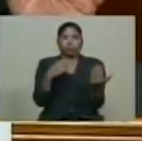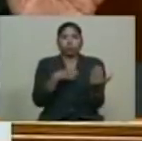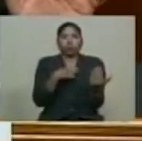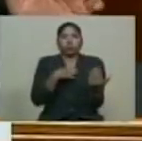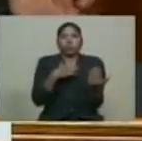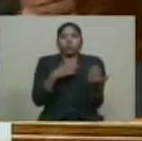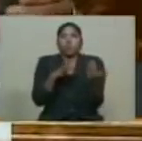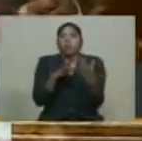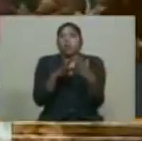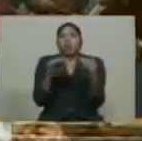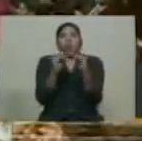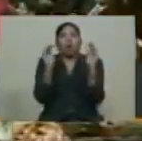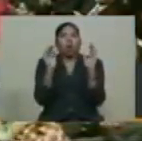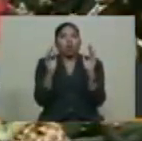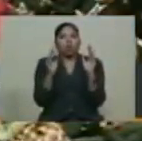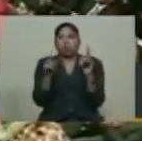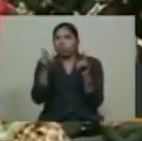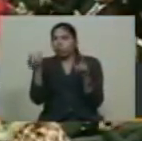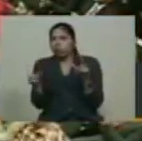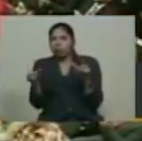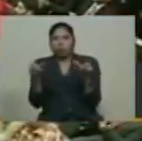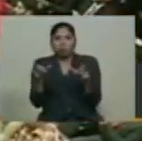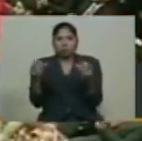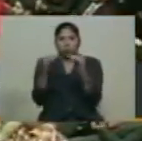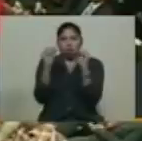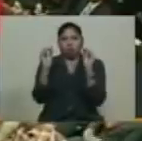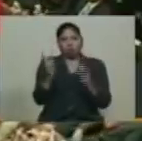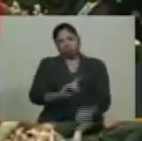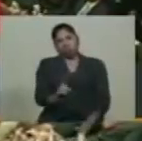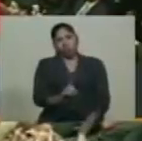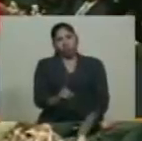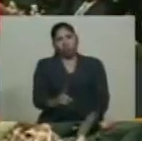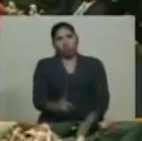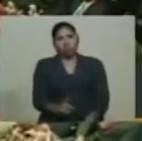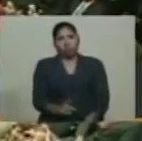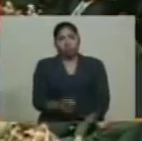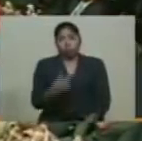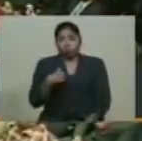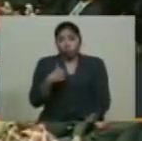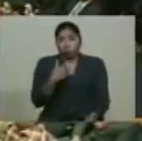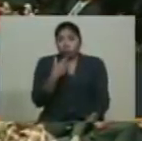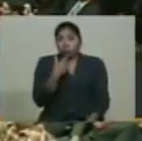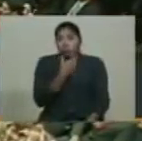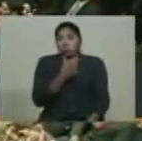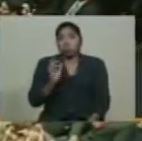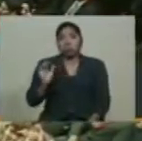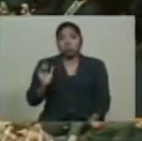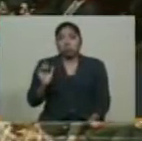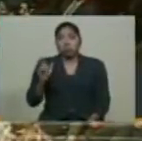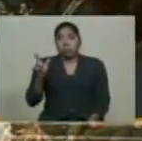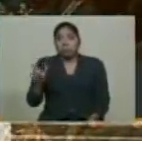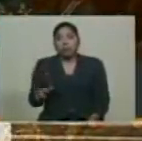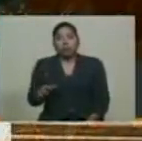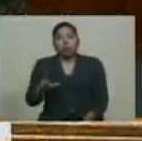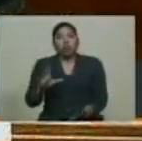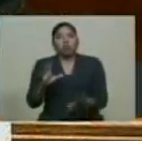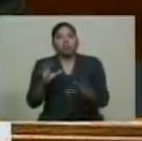forma de comparar. Solo hago la mención de quien está convencido de lo que cree.